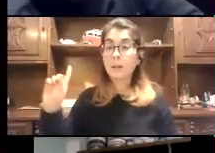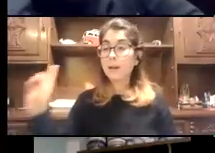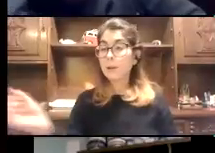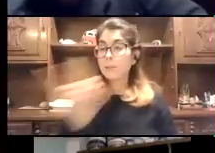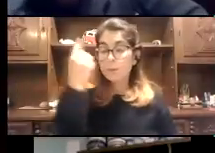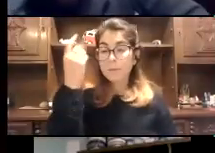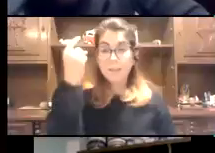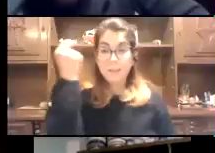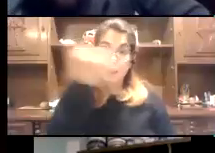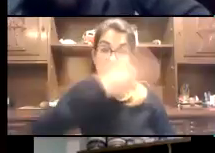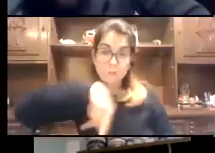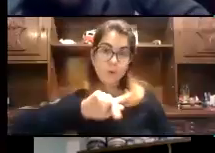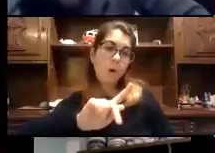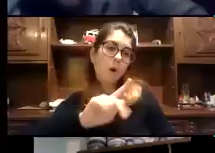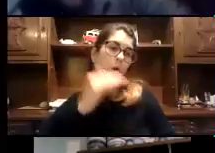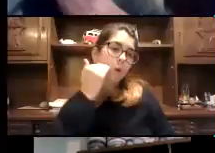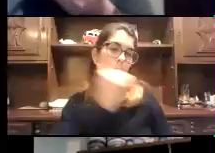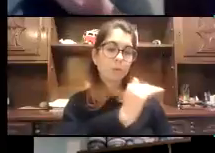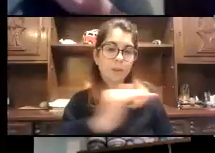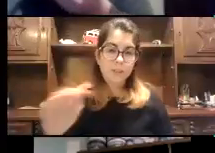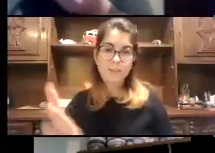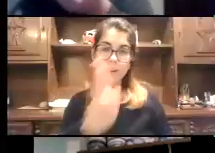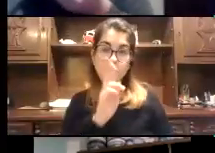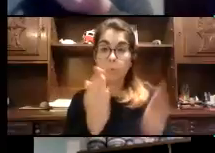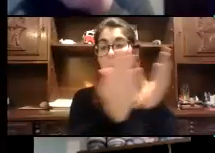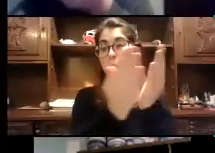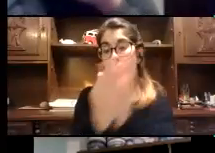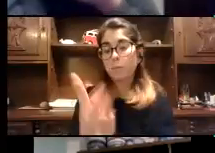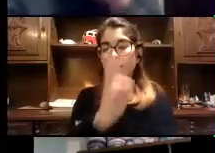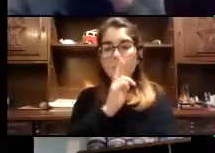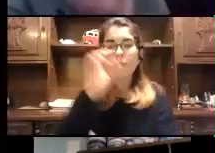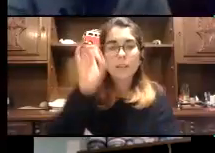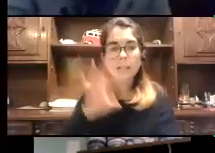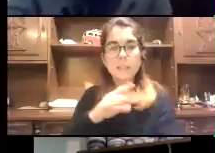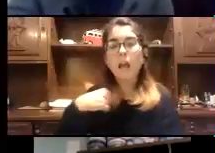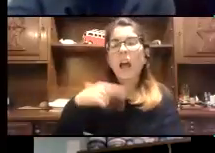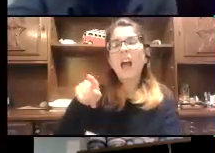nuestro estudiante es que la electricidad es algo producido o fabricado por el ser humano.